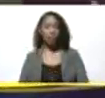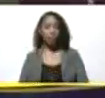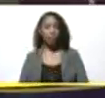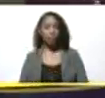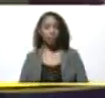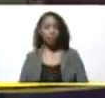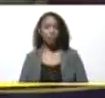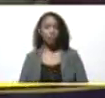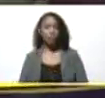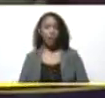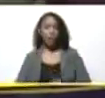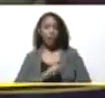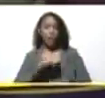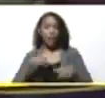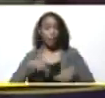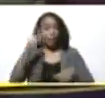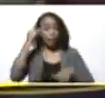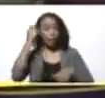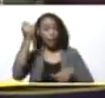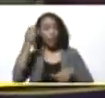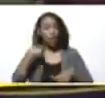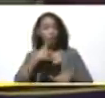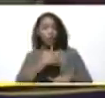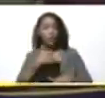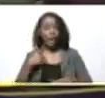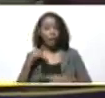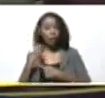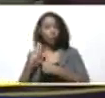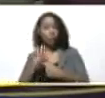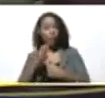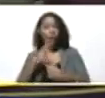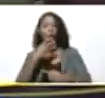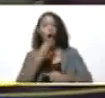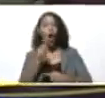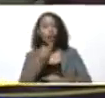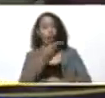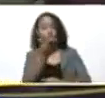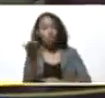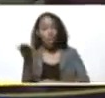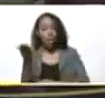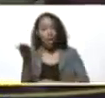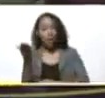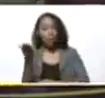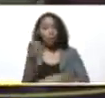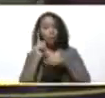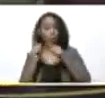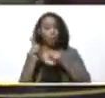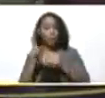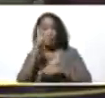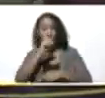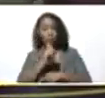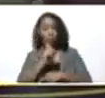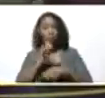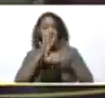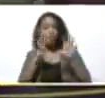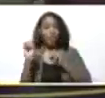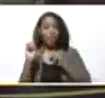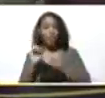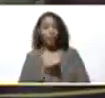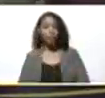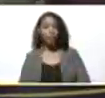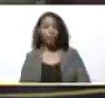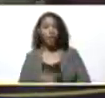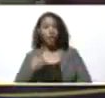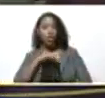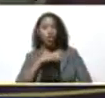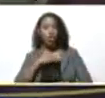quiero recalcar esta idea para los jóvenes. A partir de esos años 90, tomamos